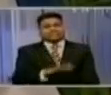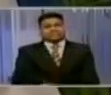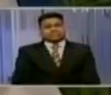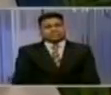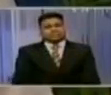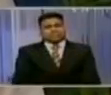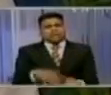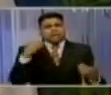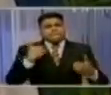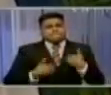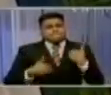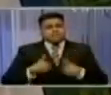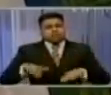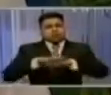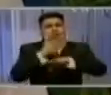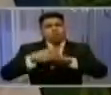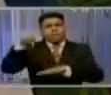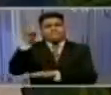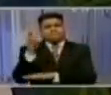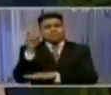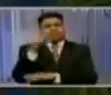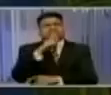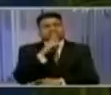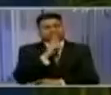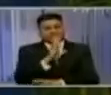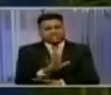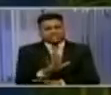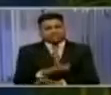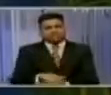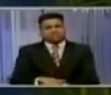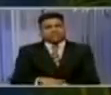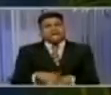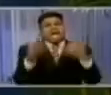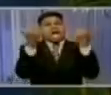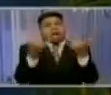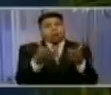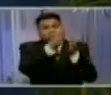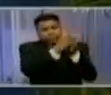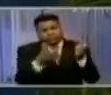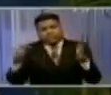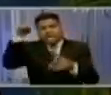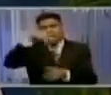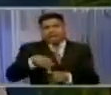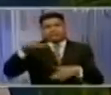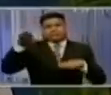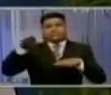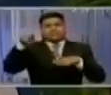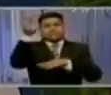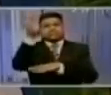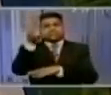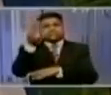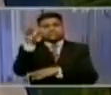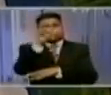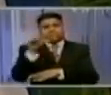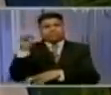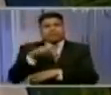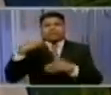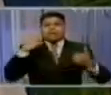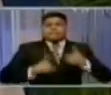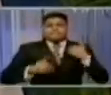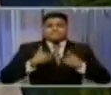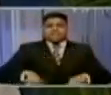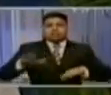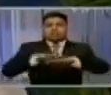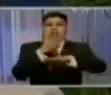el punto más extremo crítico. Ahora, a partir de esta semana, miércoles, jueves y viernes,